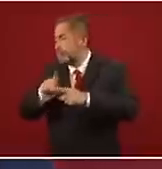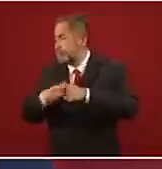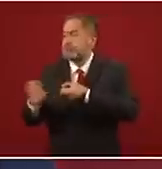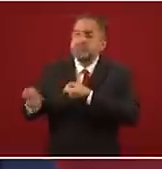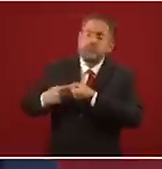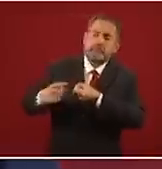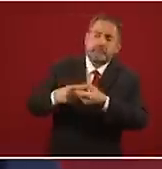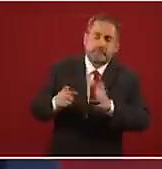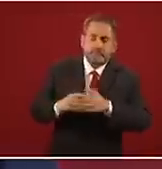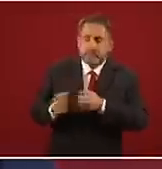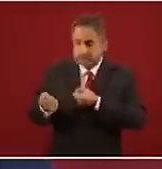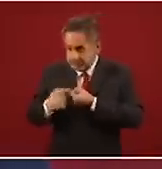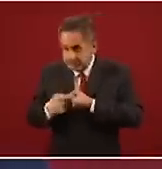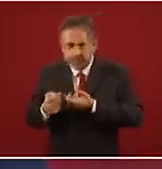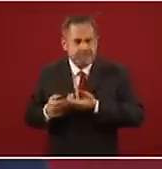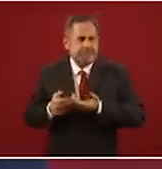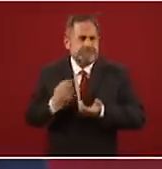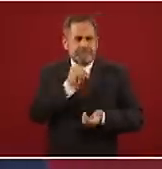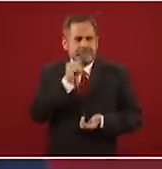Afiliadores.